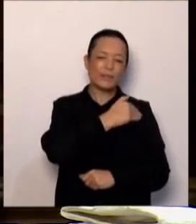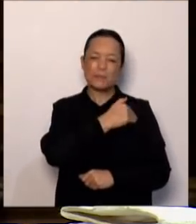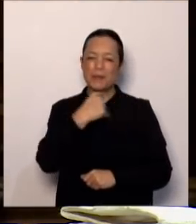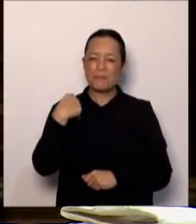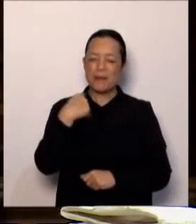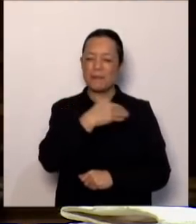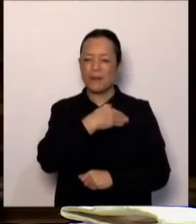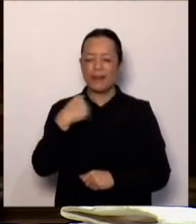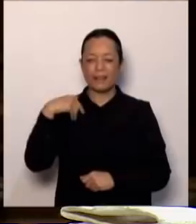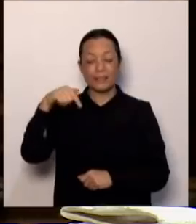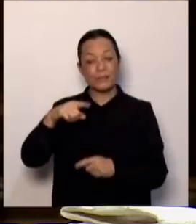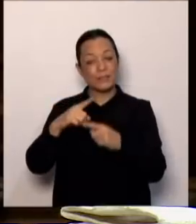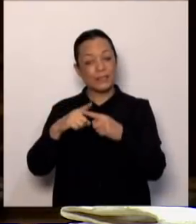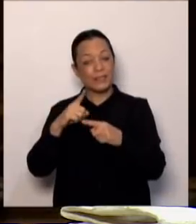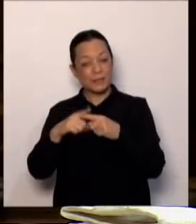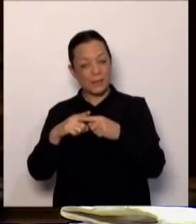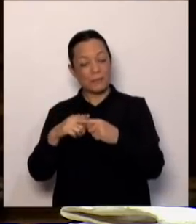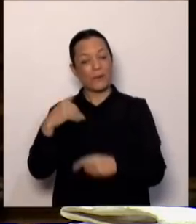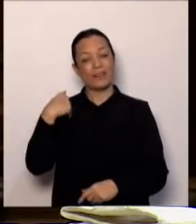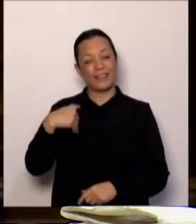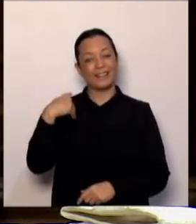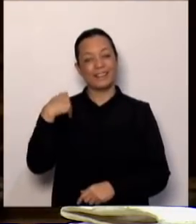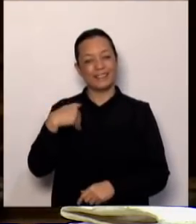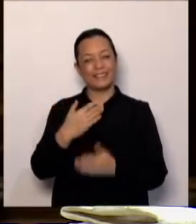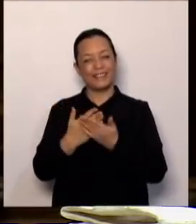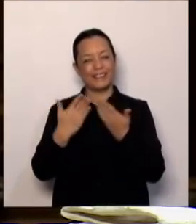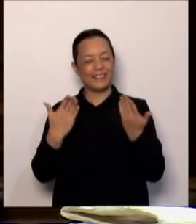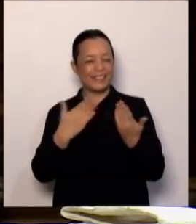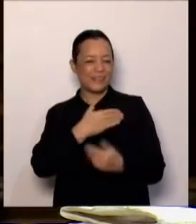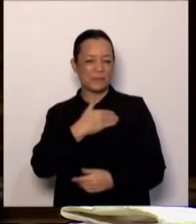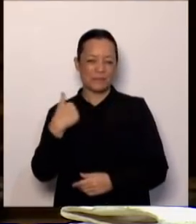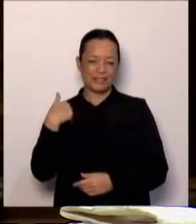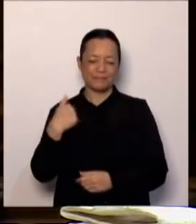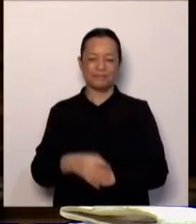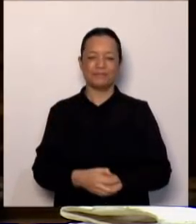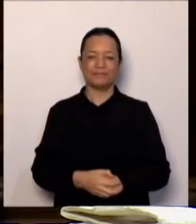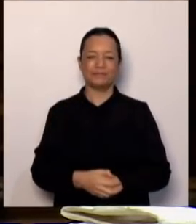hoy celebramos en Argentina el Día de la Madre.